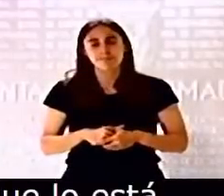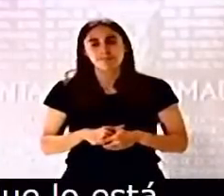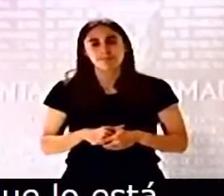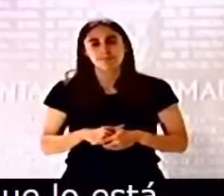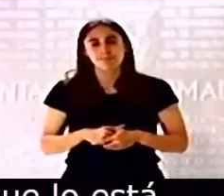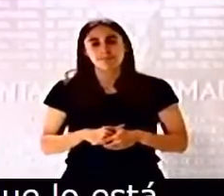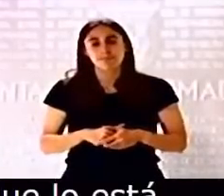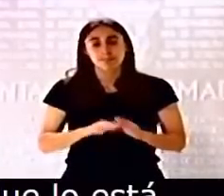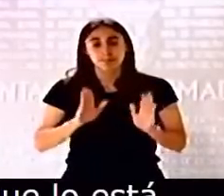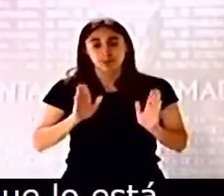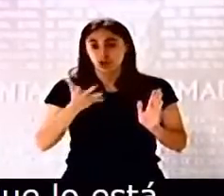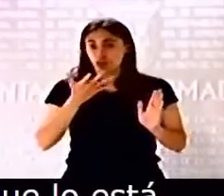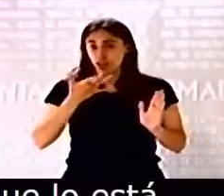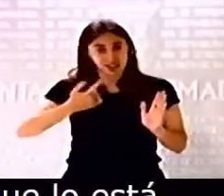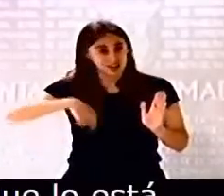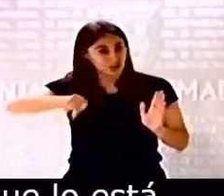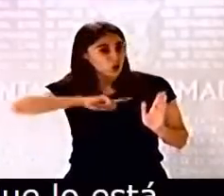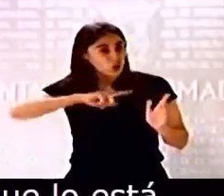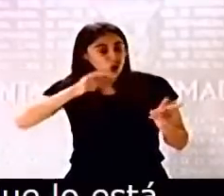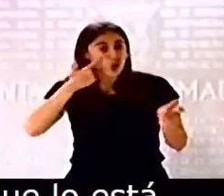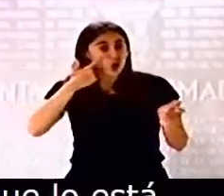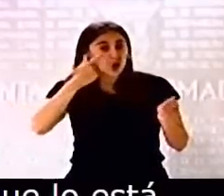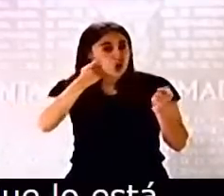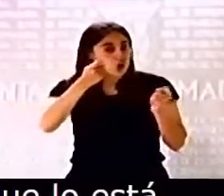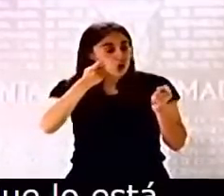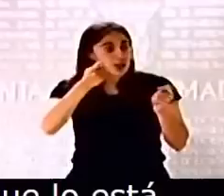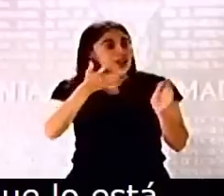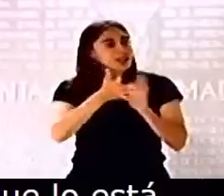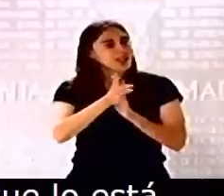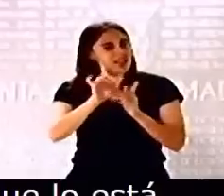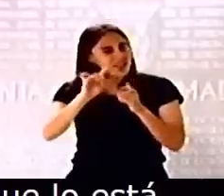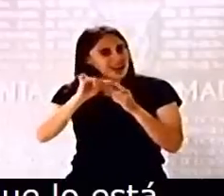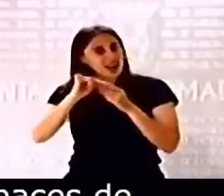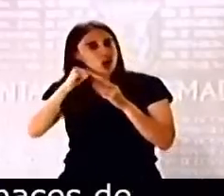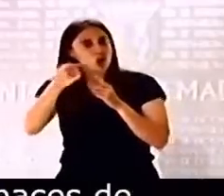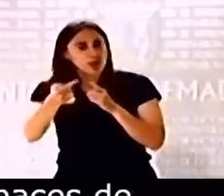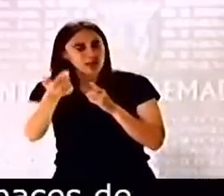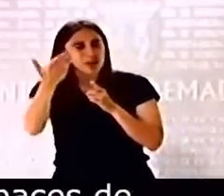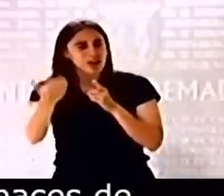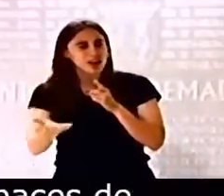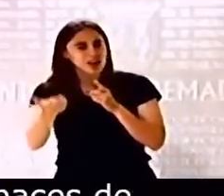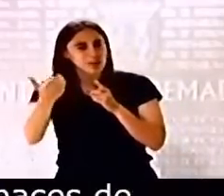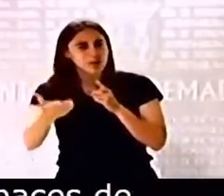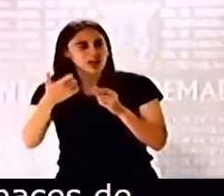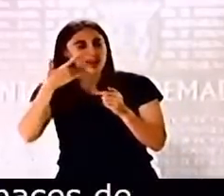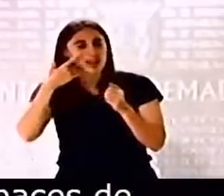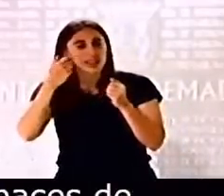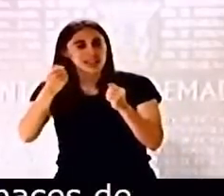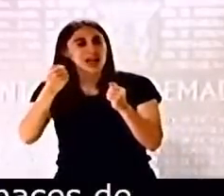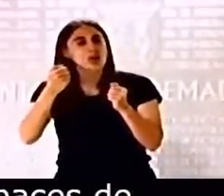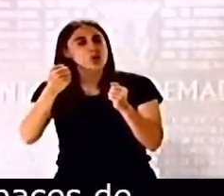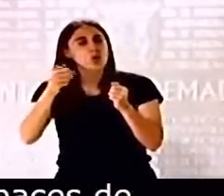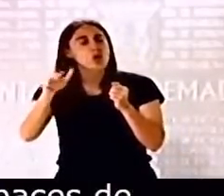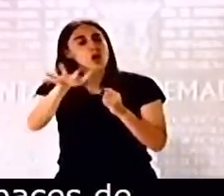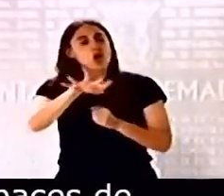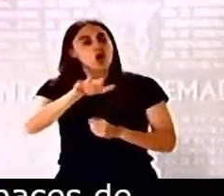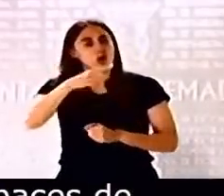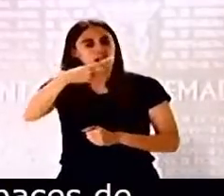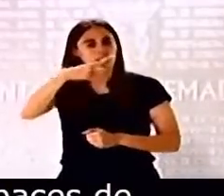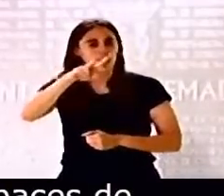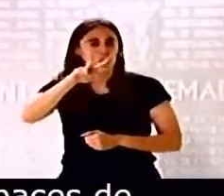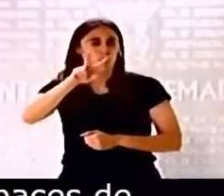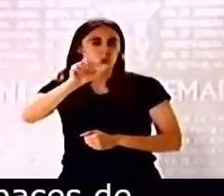si no somos capaces de controlarlo, puede tener consecuencias muy importantes para la salud de los vecinos y vecinas de Guareña.